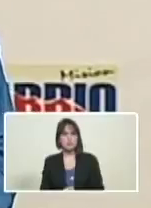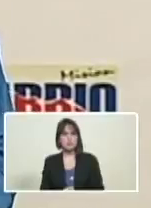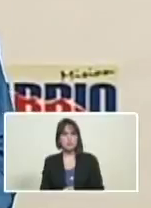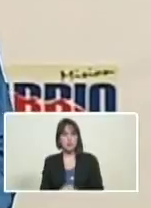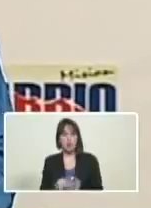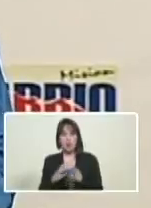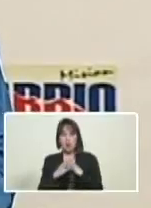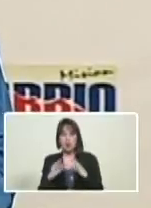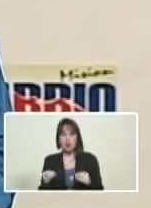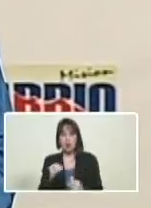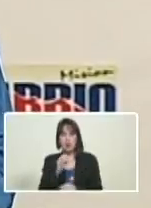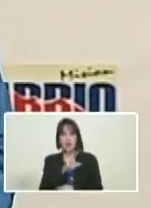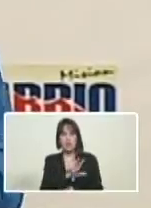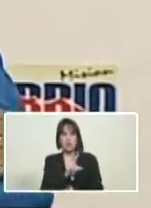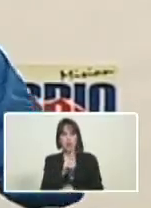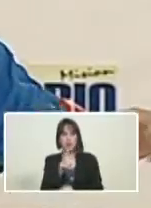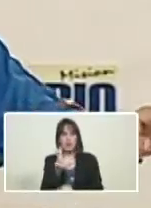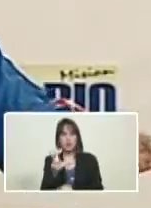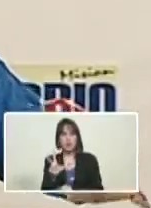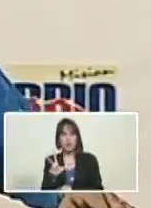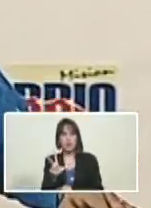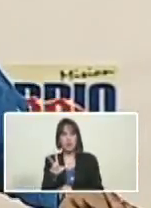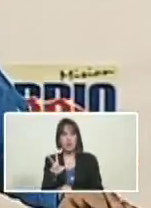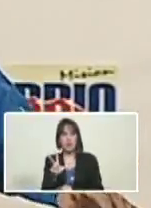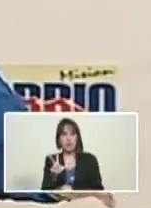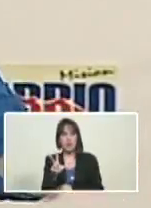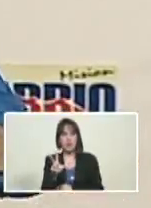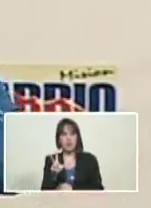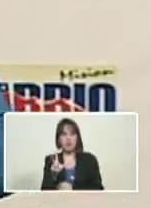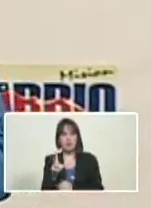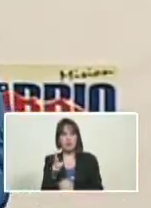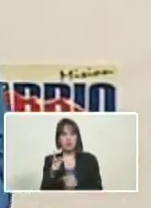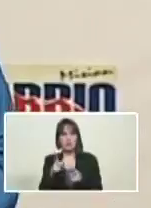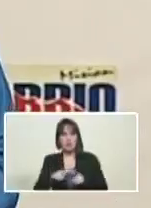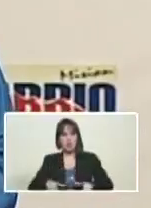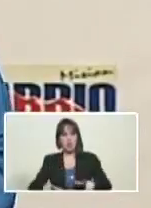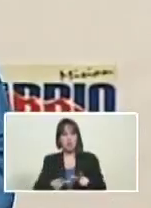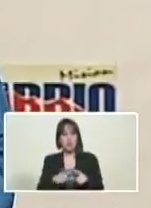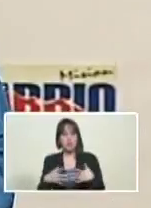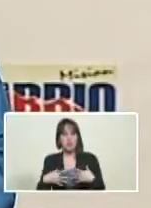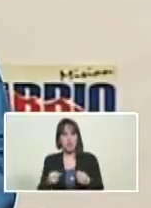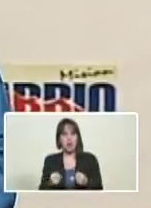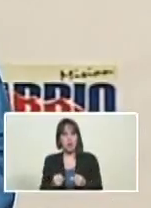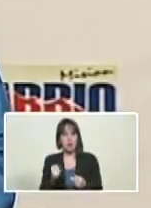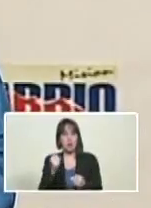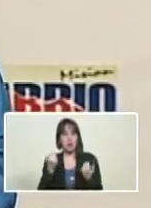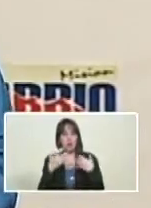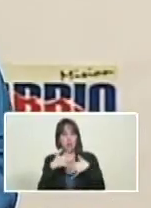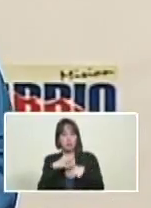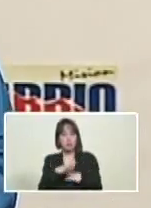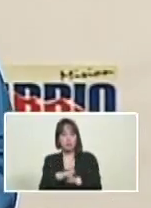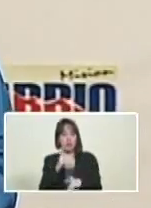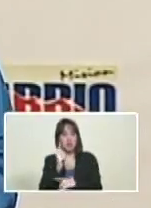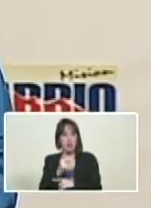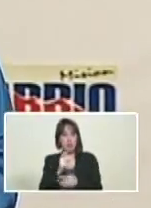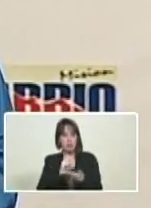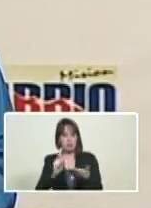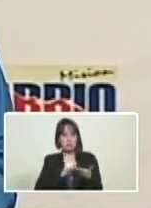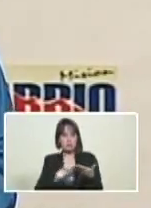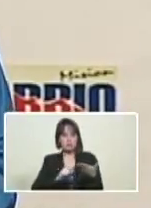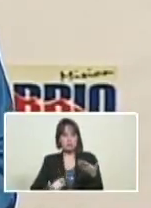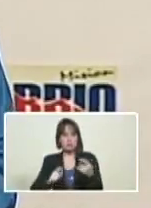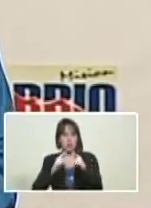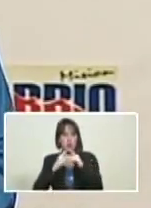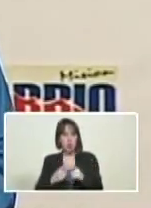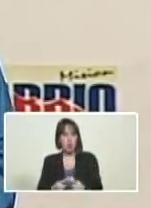Todas las 523 áreas de salud integral, las así, deben tener su registro, su censo de